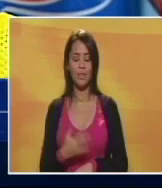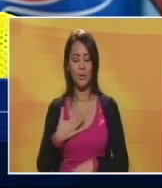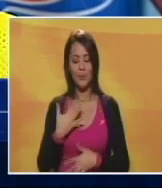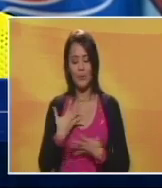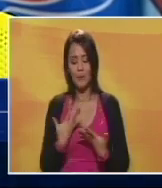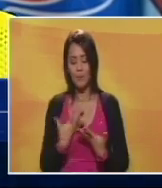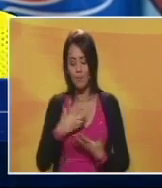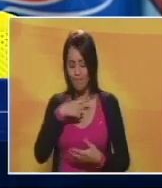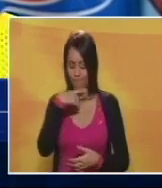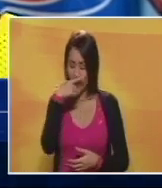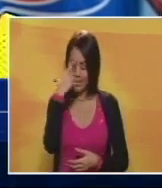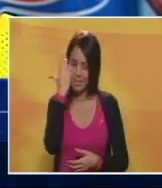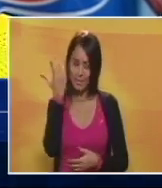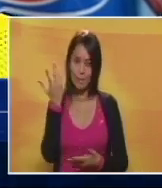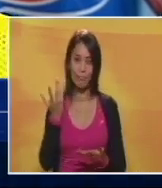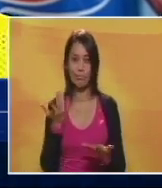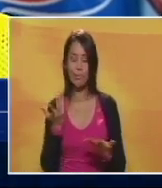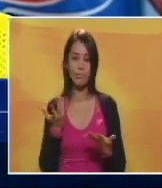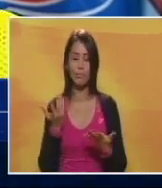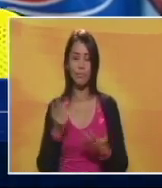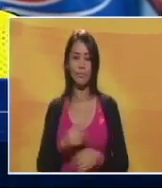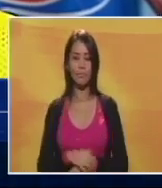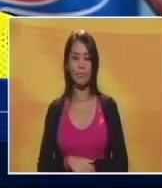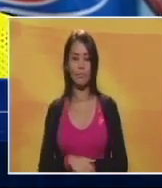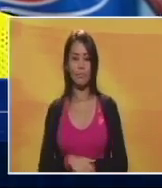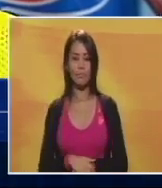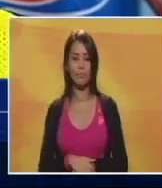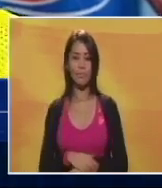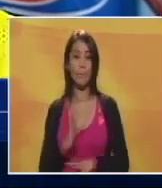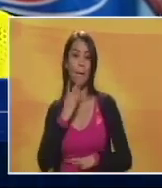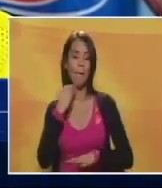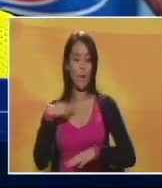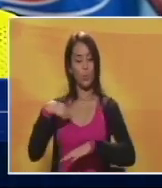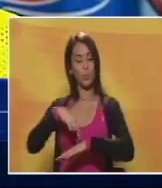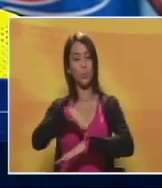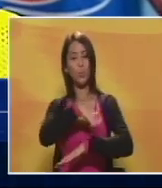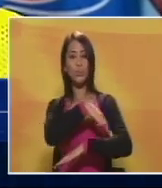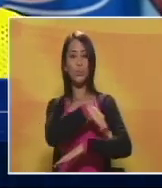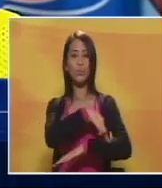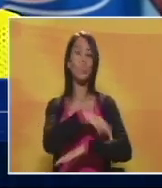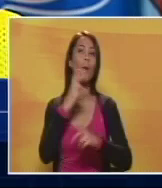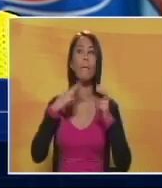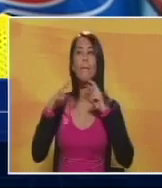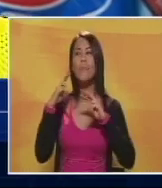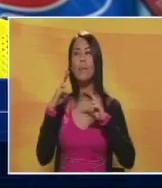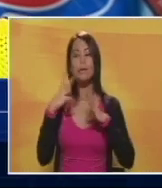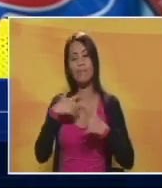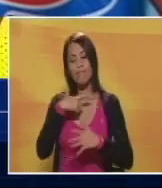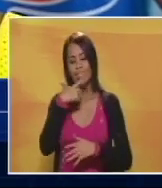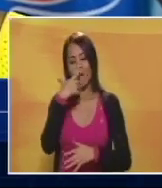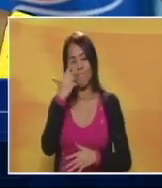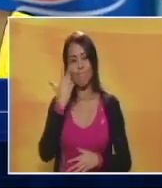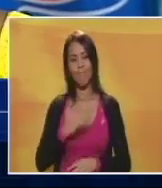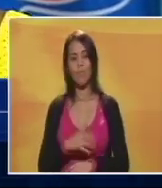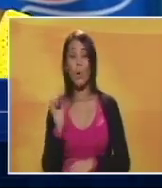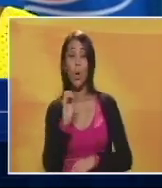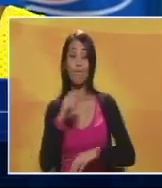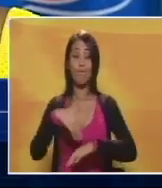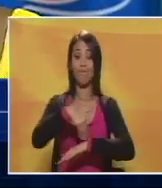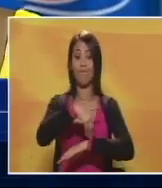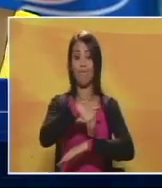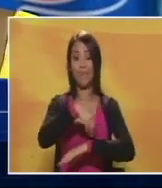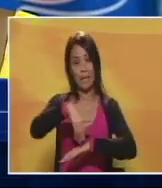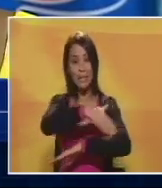sentir pena a la hora de salir, a la hora de estar en la